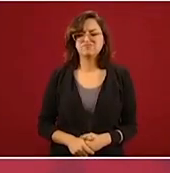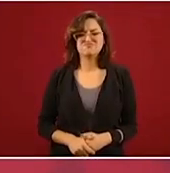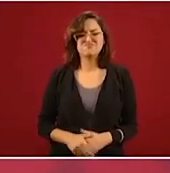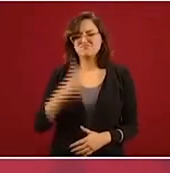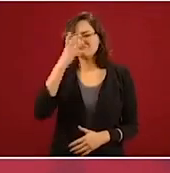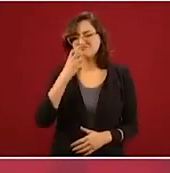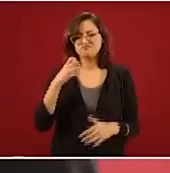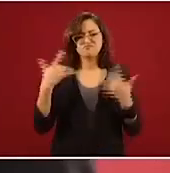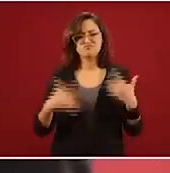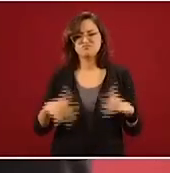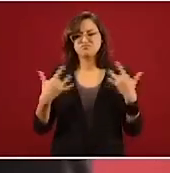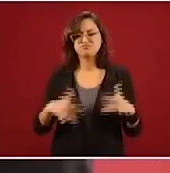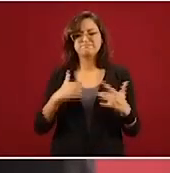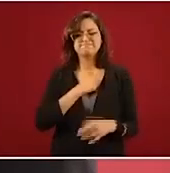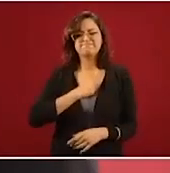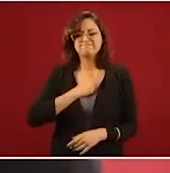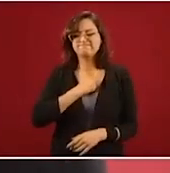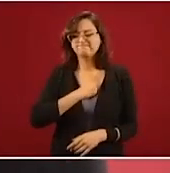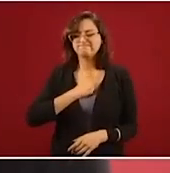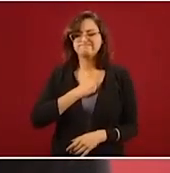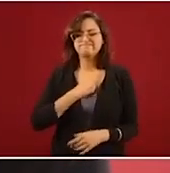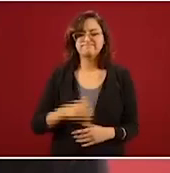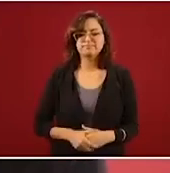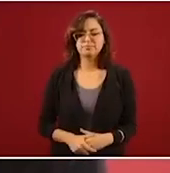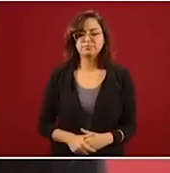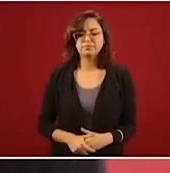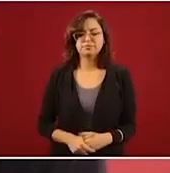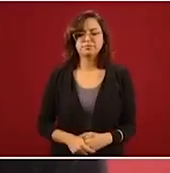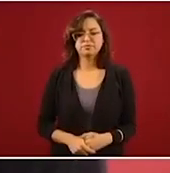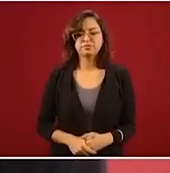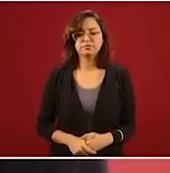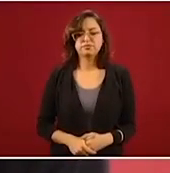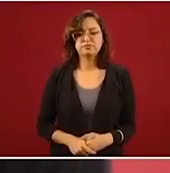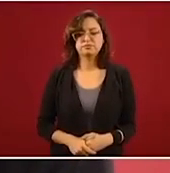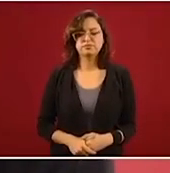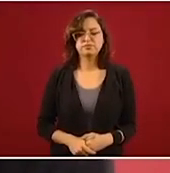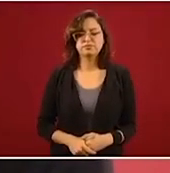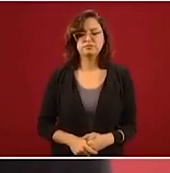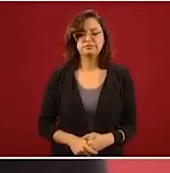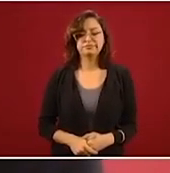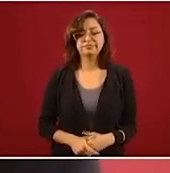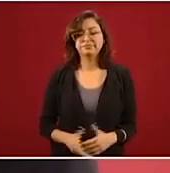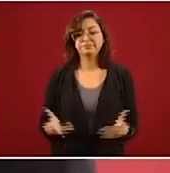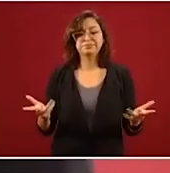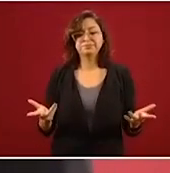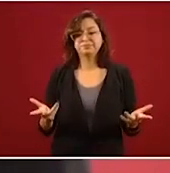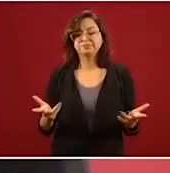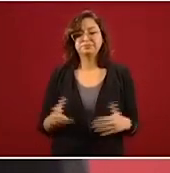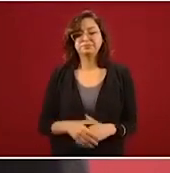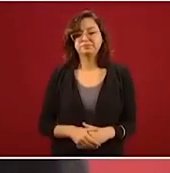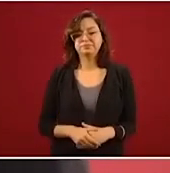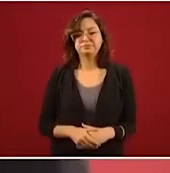doloroso, lamentable, y es pues parte de lo